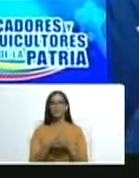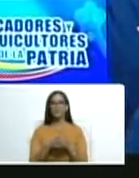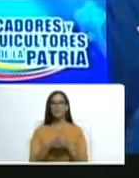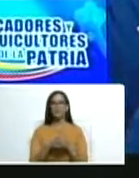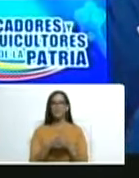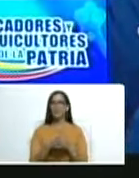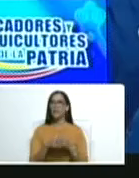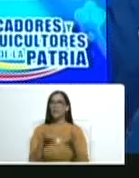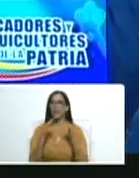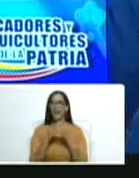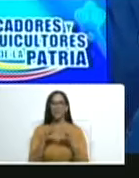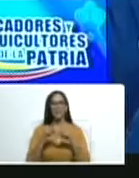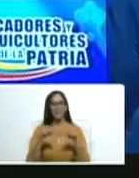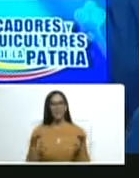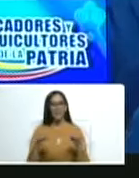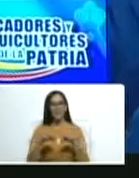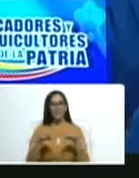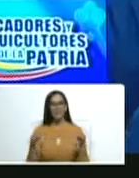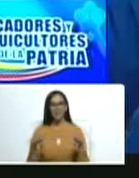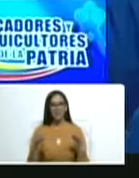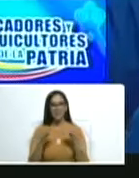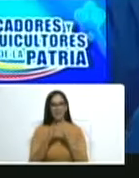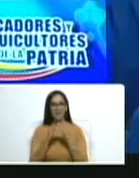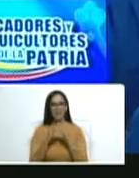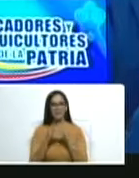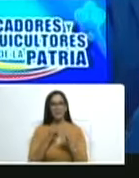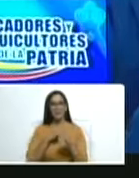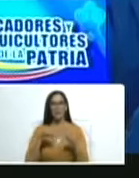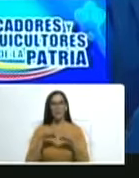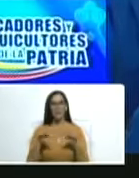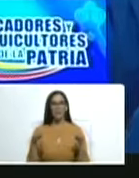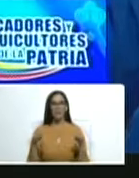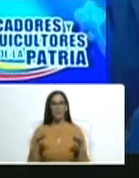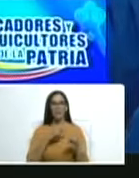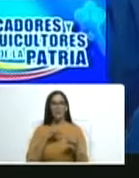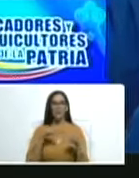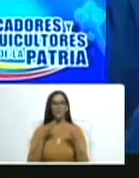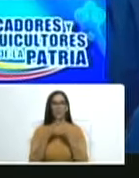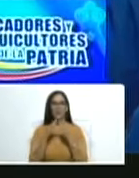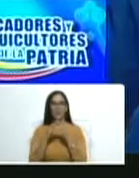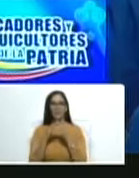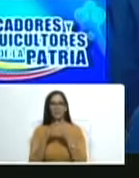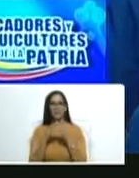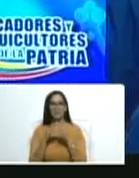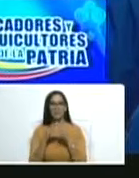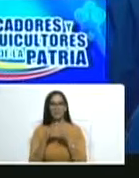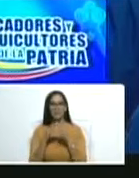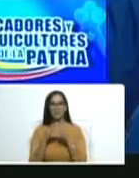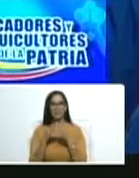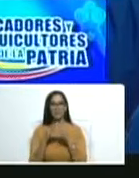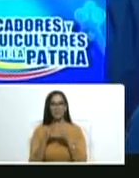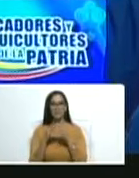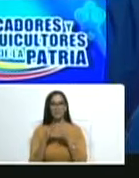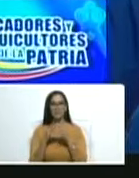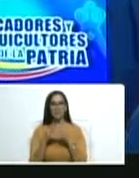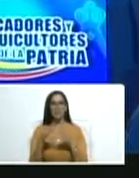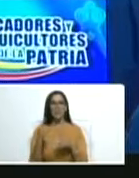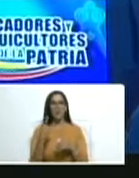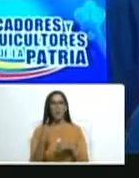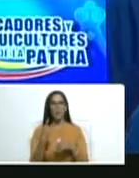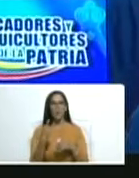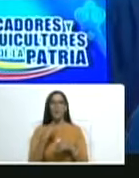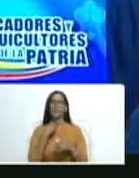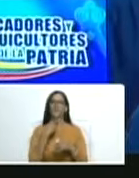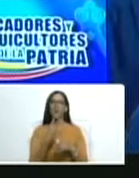casa de tierra, tierra en la casa, nuestra tierra, nuestra casa. Es una